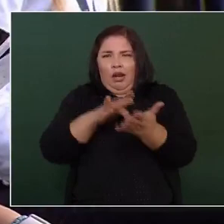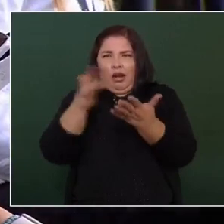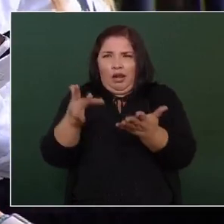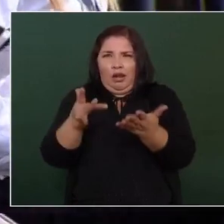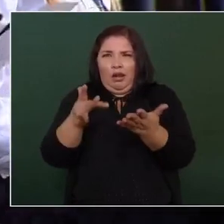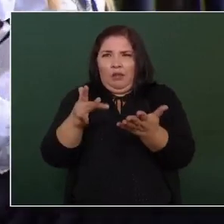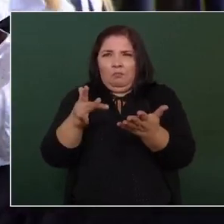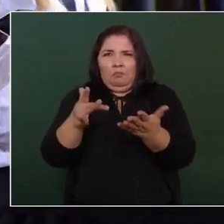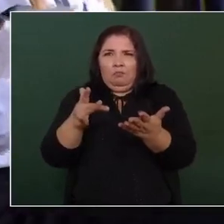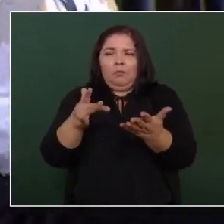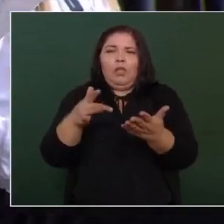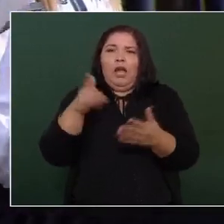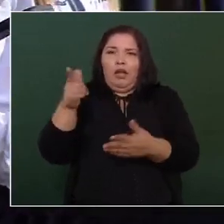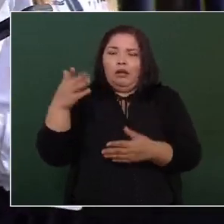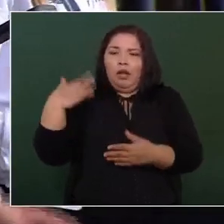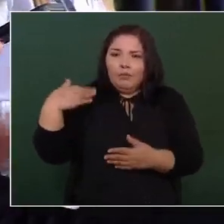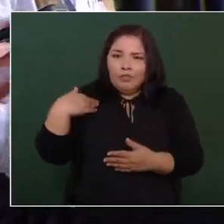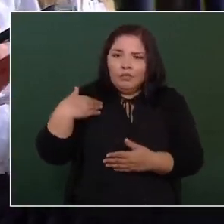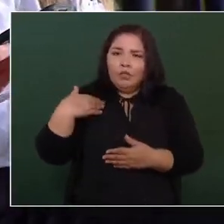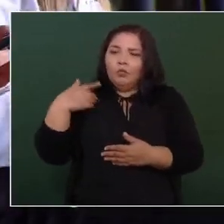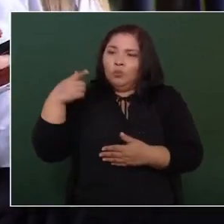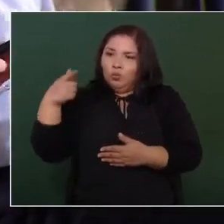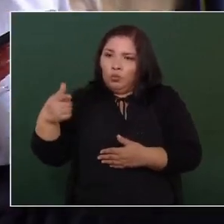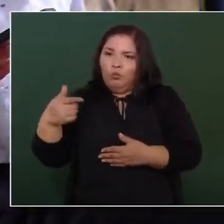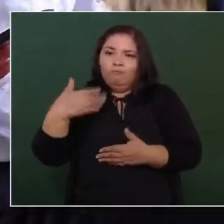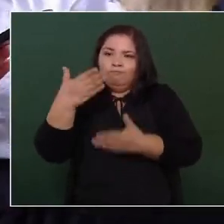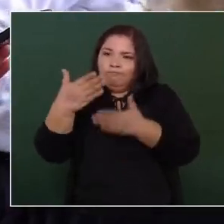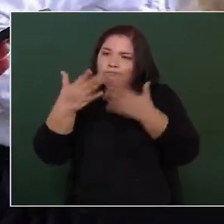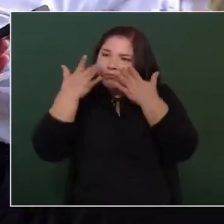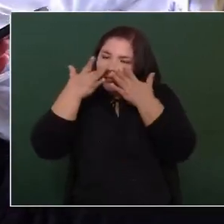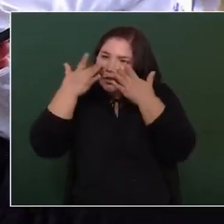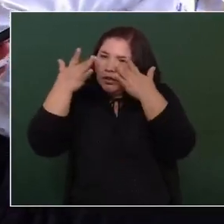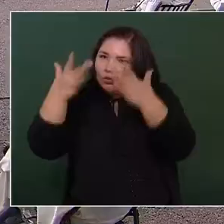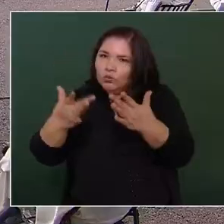que se le pidió de buena manera, ey, arre, para un lado,